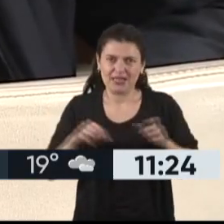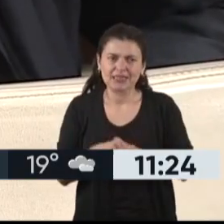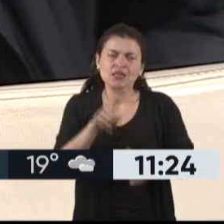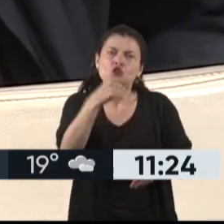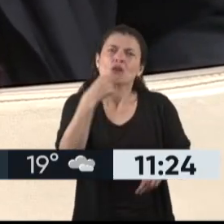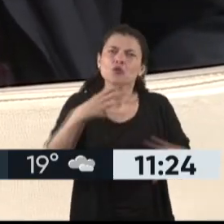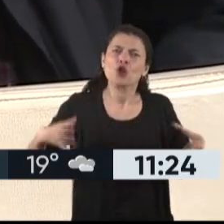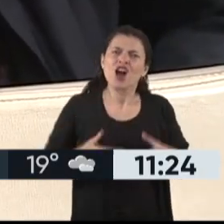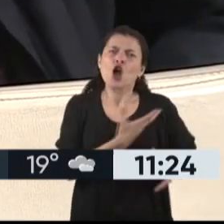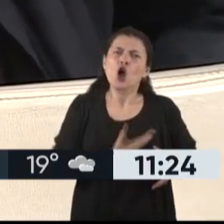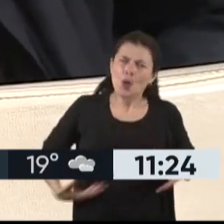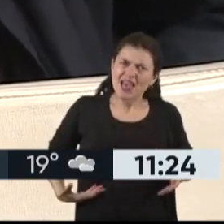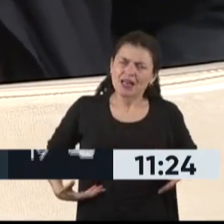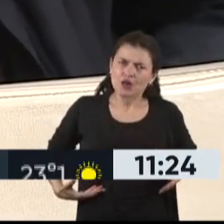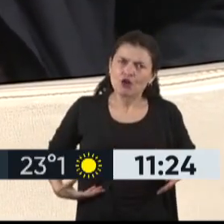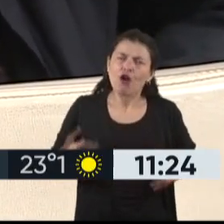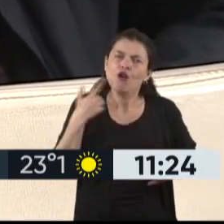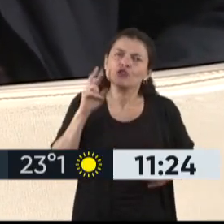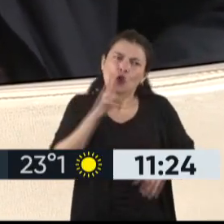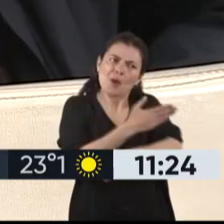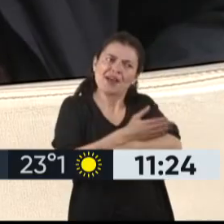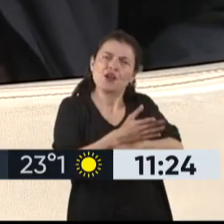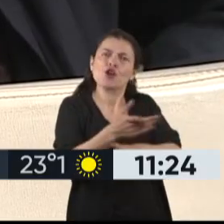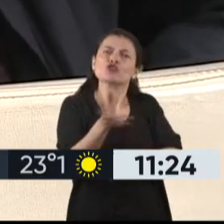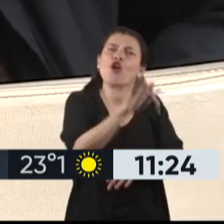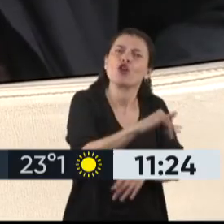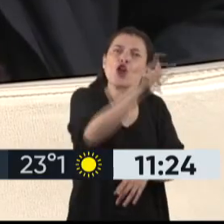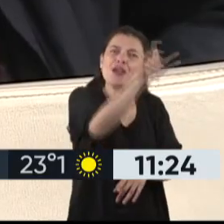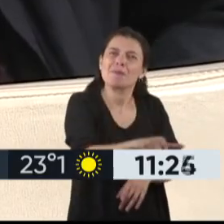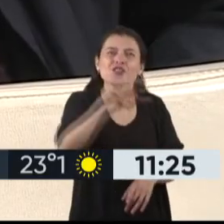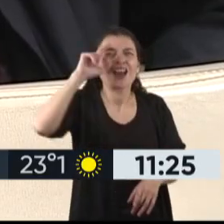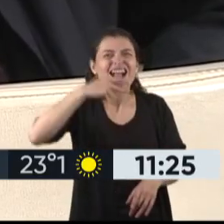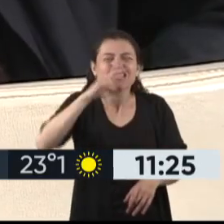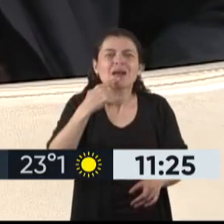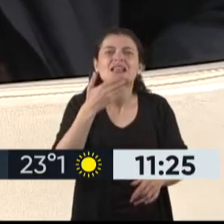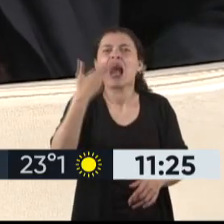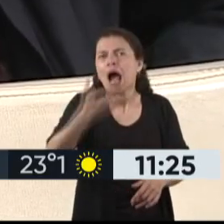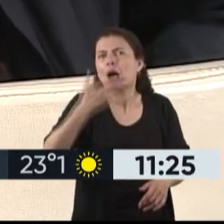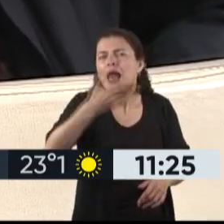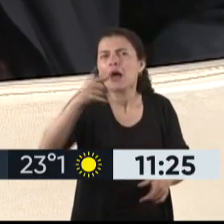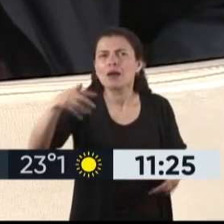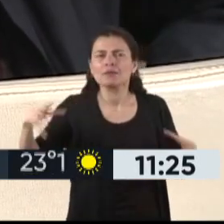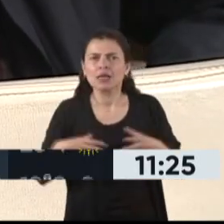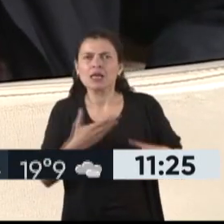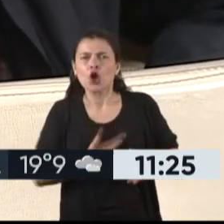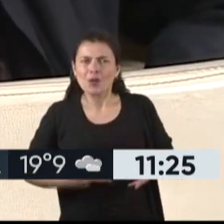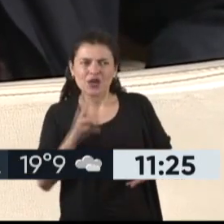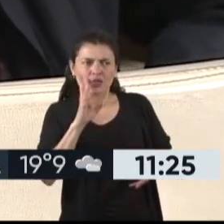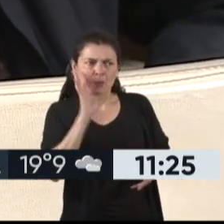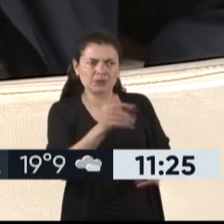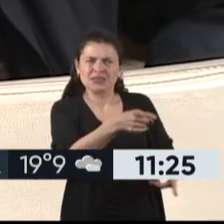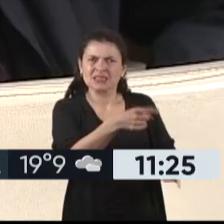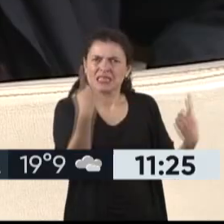las aclaraciones que viene haciendo el candidato expert estos días, no le llama la atención las inconsistencias